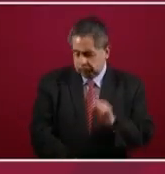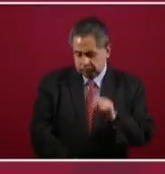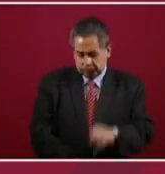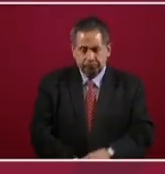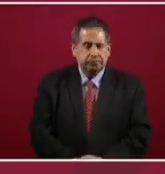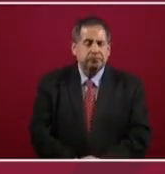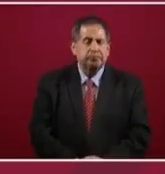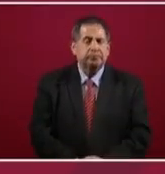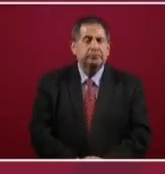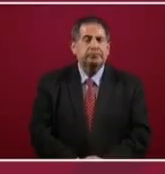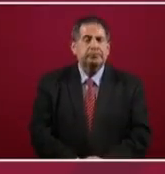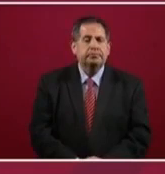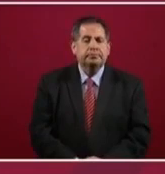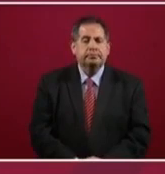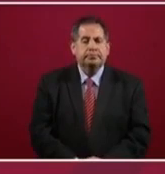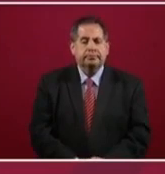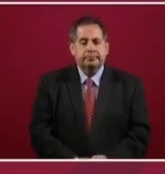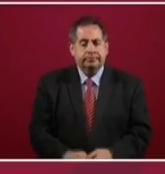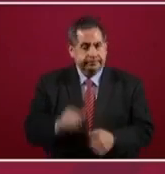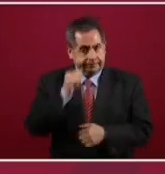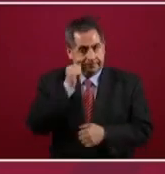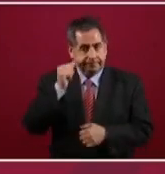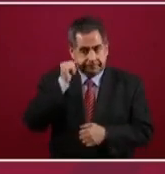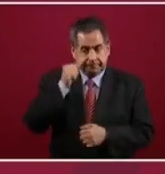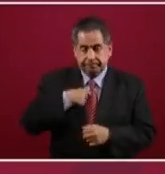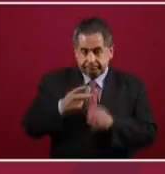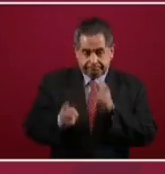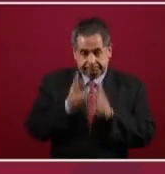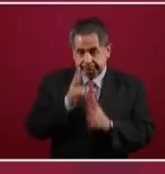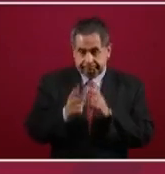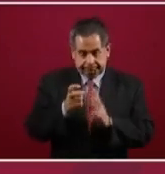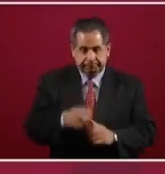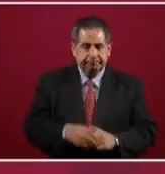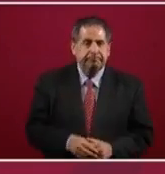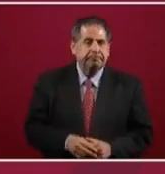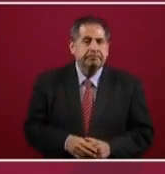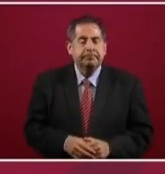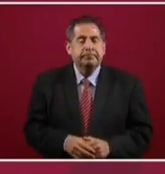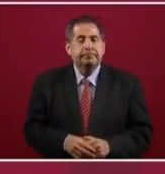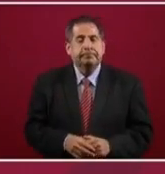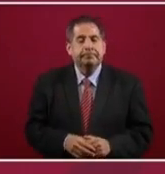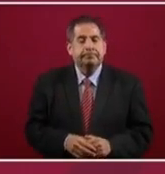miren, ayer traté este caso.